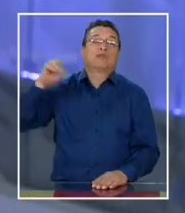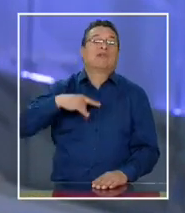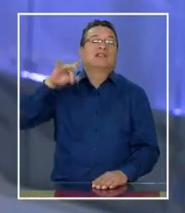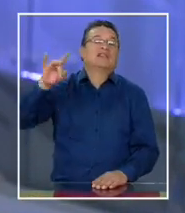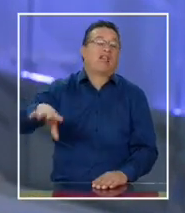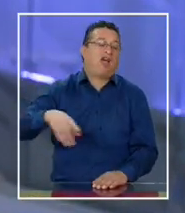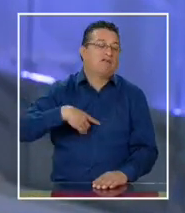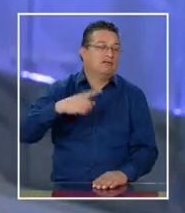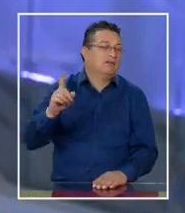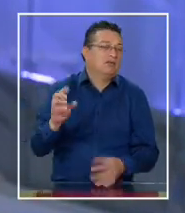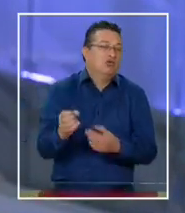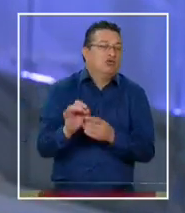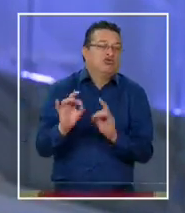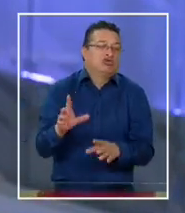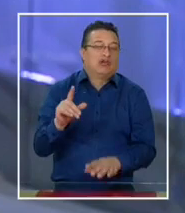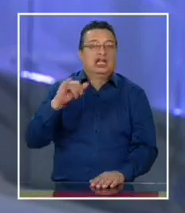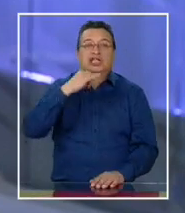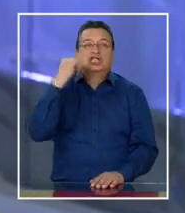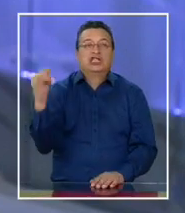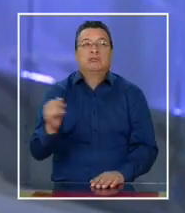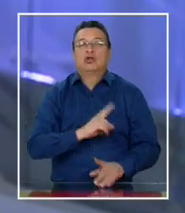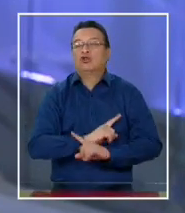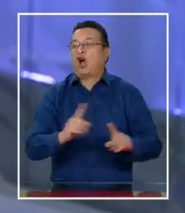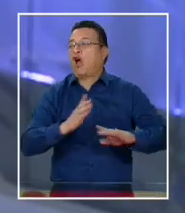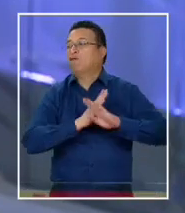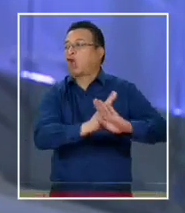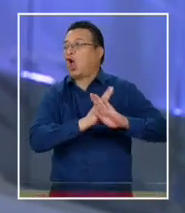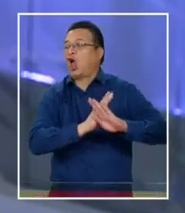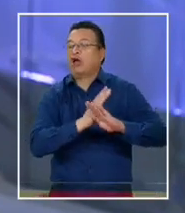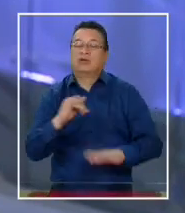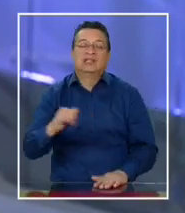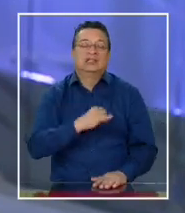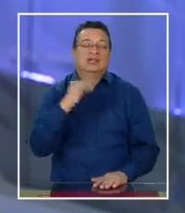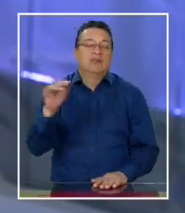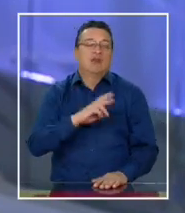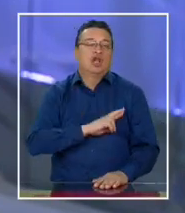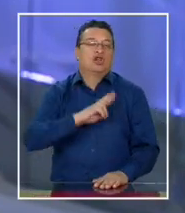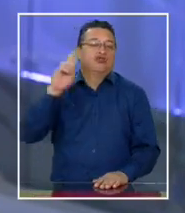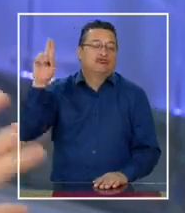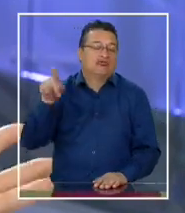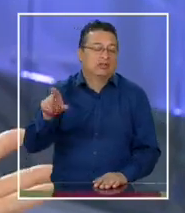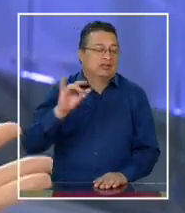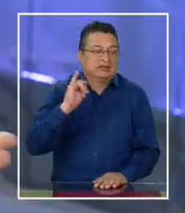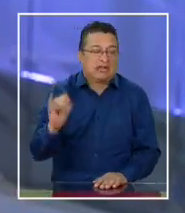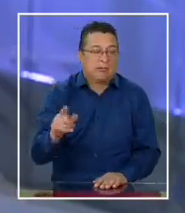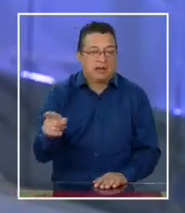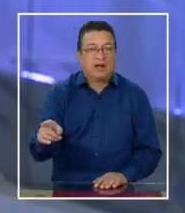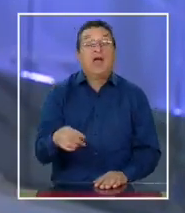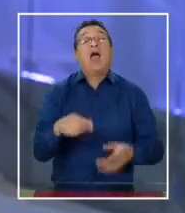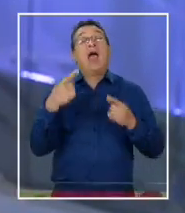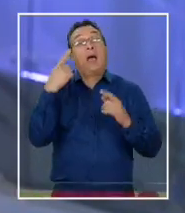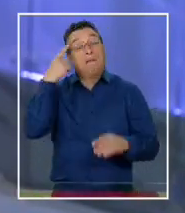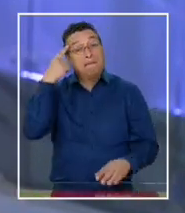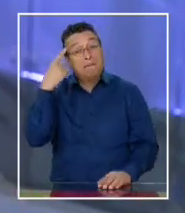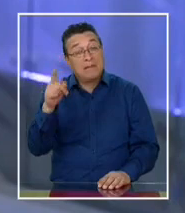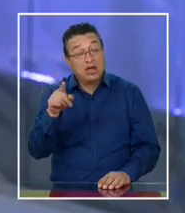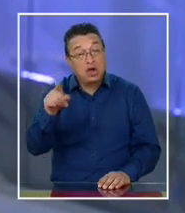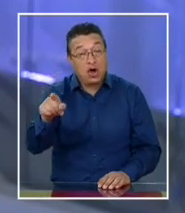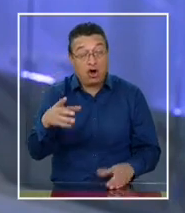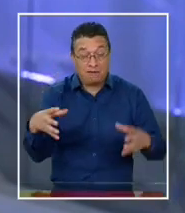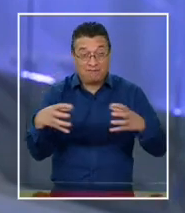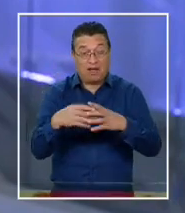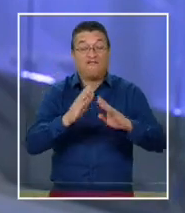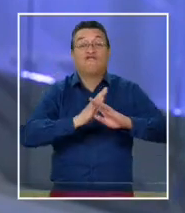sabíamos Así que eso no fue No hay novedad ahí ellos siempre estuvieron así por bloquear estorbe pero con todos los demás se provocó un